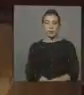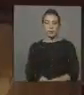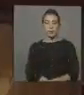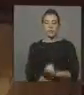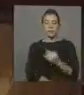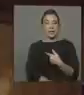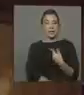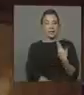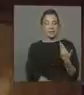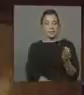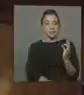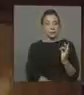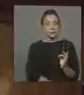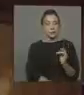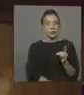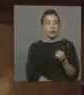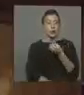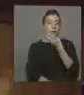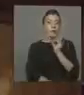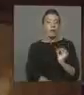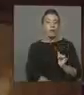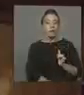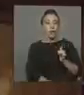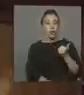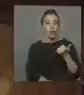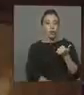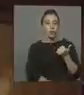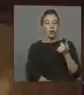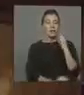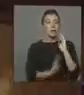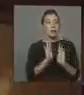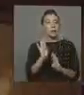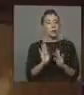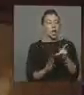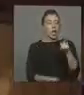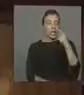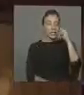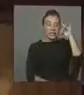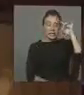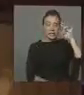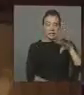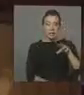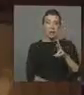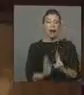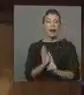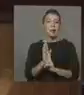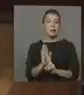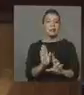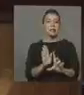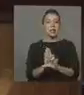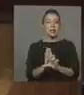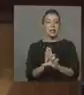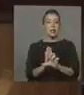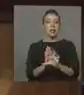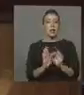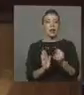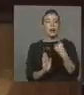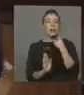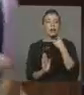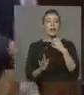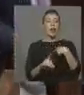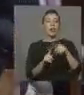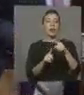les da eficacia a su manifestación de voluntad, se cautela el conocimiento de sus representantes legales o, a falta de estos, de otro